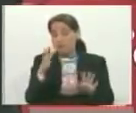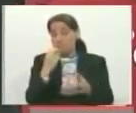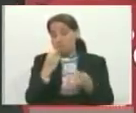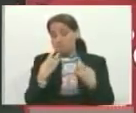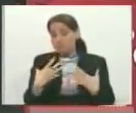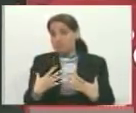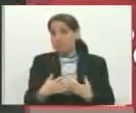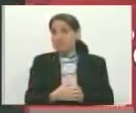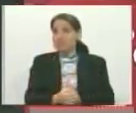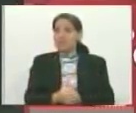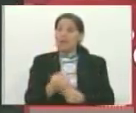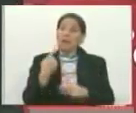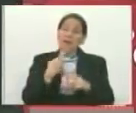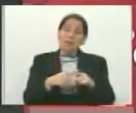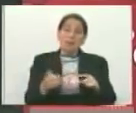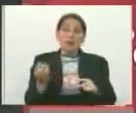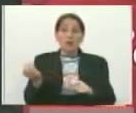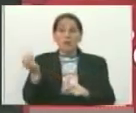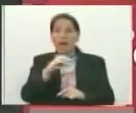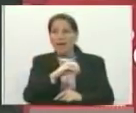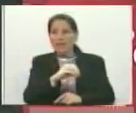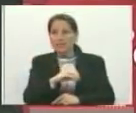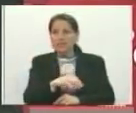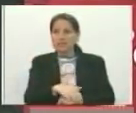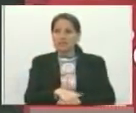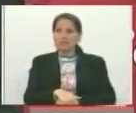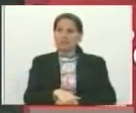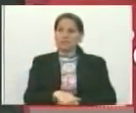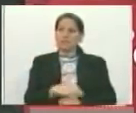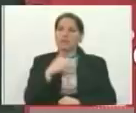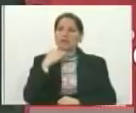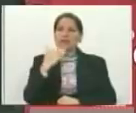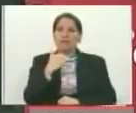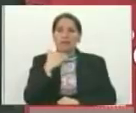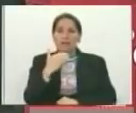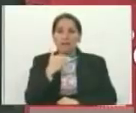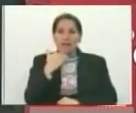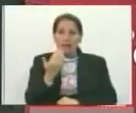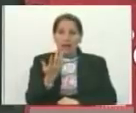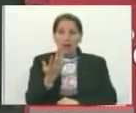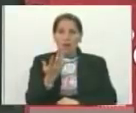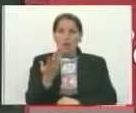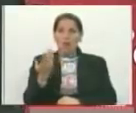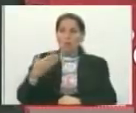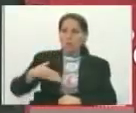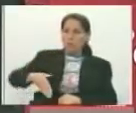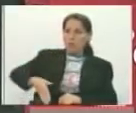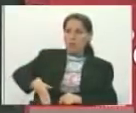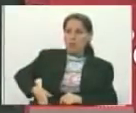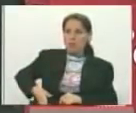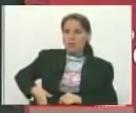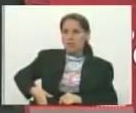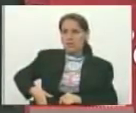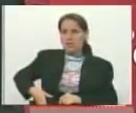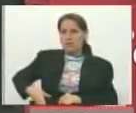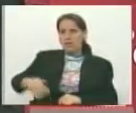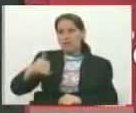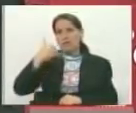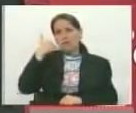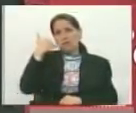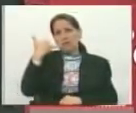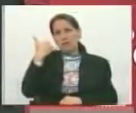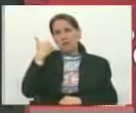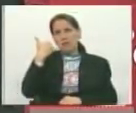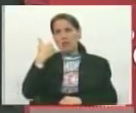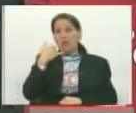entendió. Pero además, como cosa de él, ¿no? En un bolsillo cargaba palo fresco,